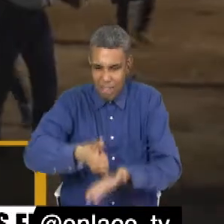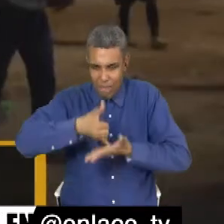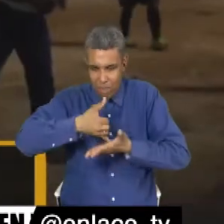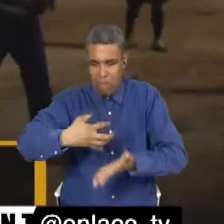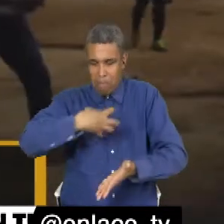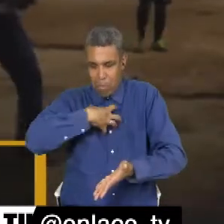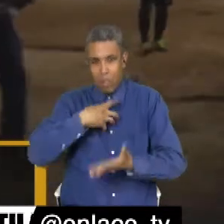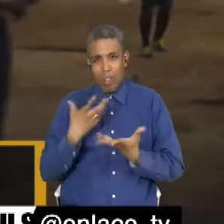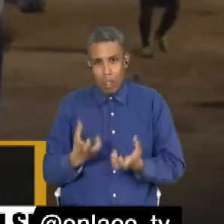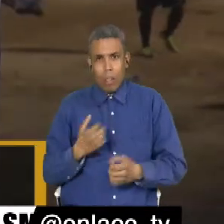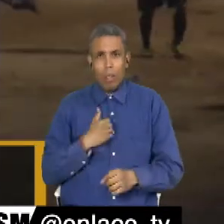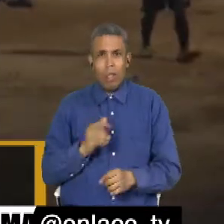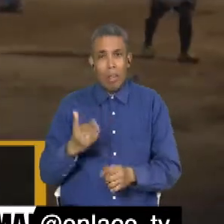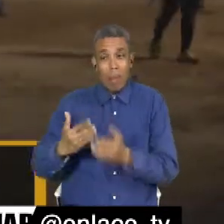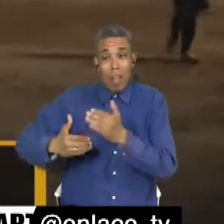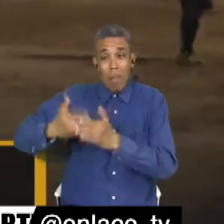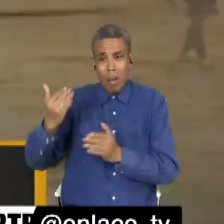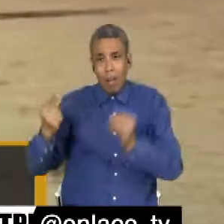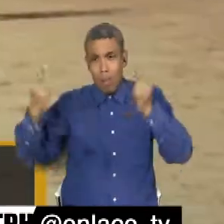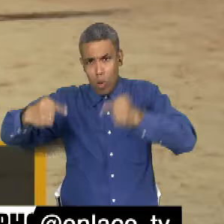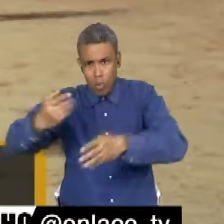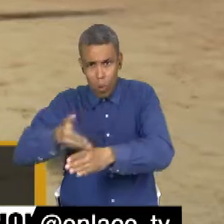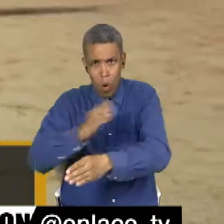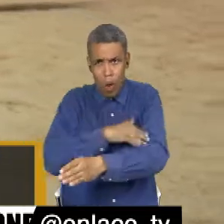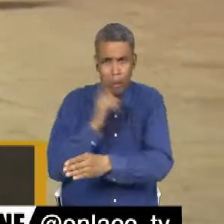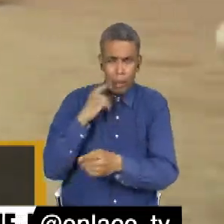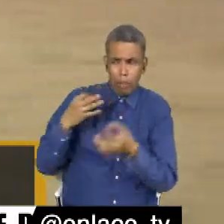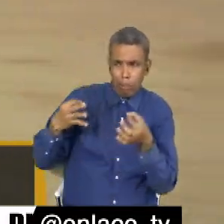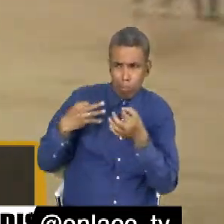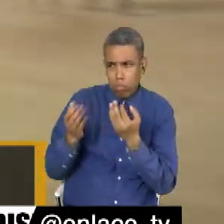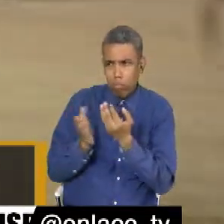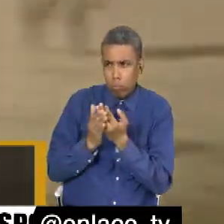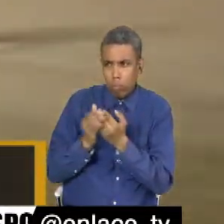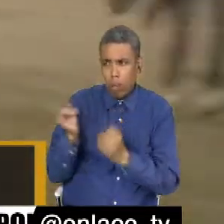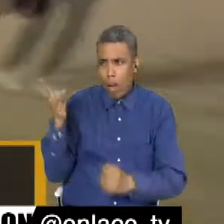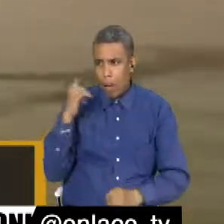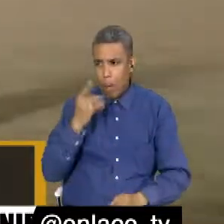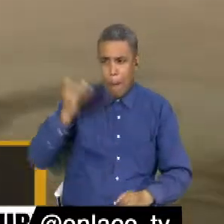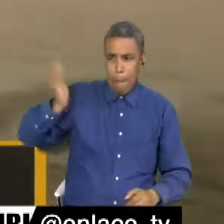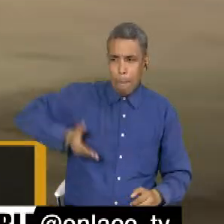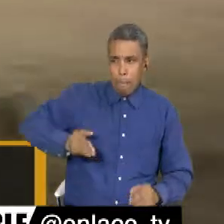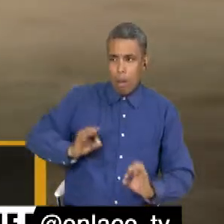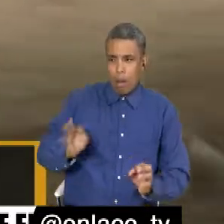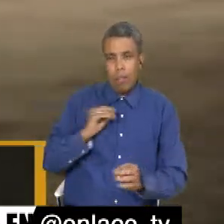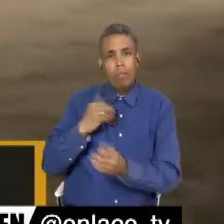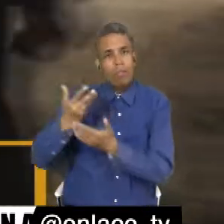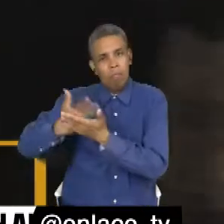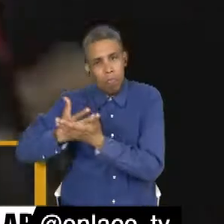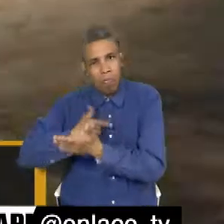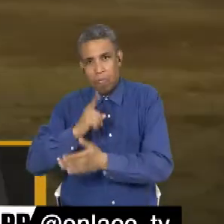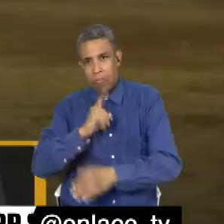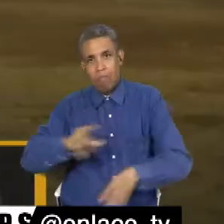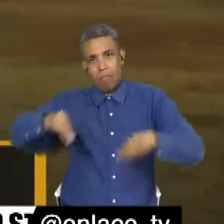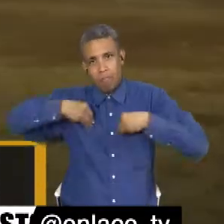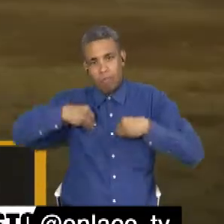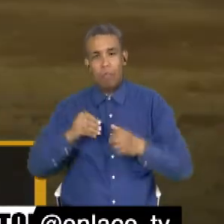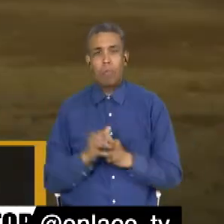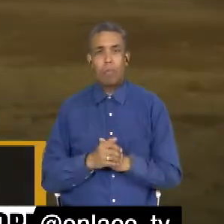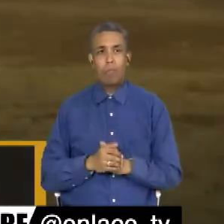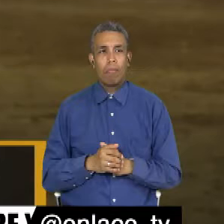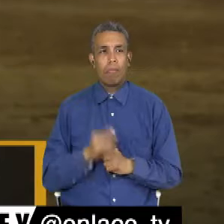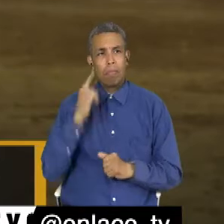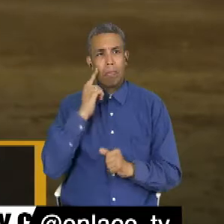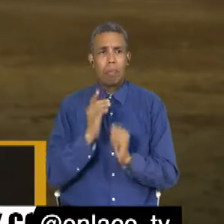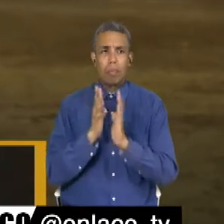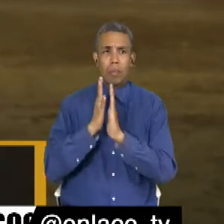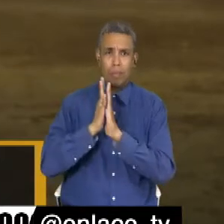antes de los partidos para evitar cualquier lesión. Amigos, compañeros y jefes son los que participan de este campeonato que busca integrarlos. El objetivo realmente del